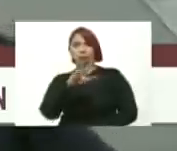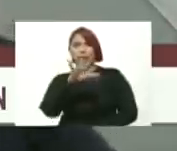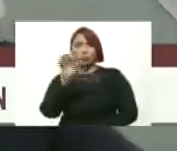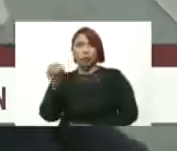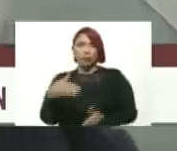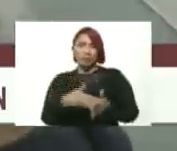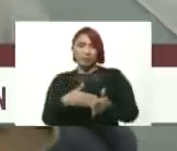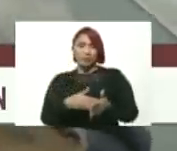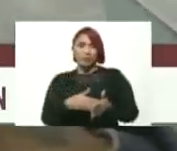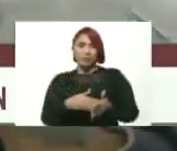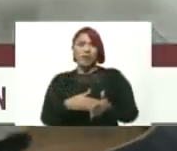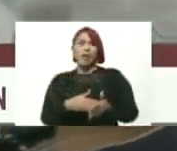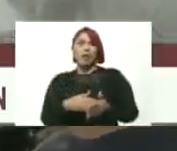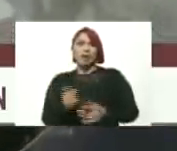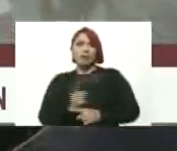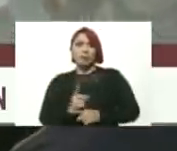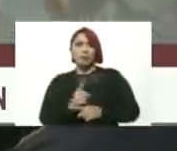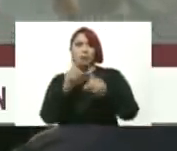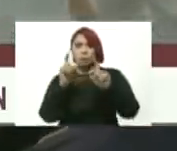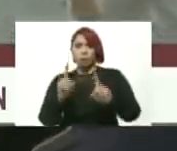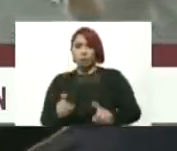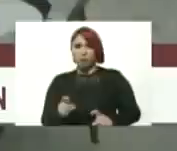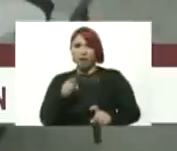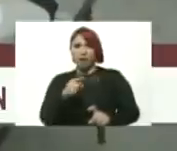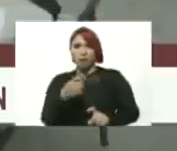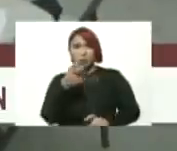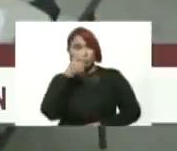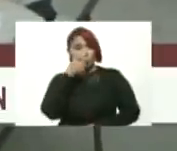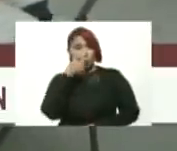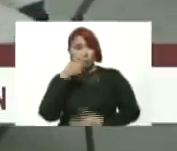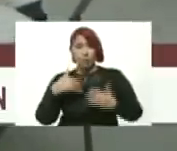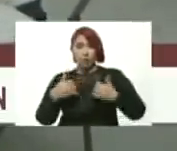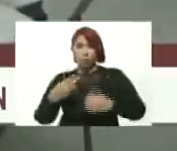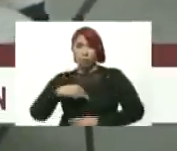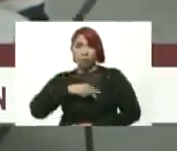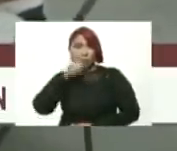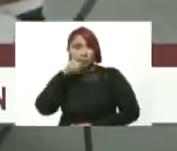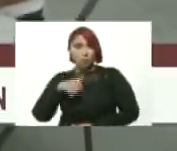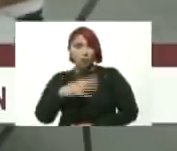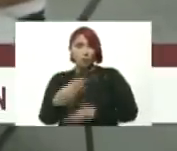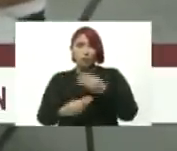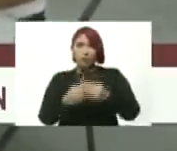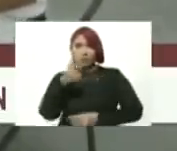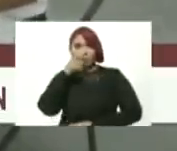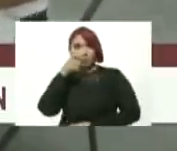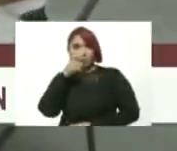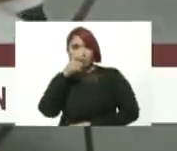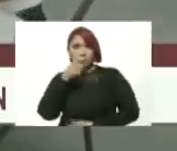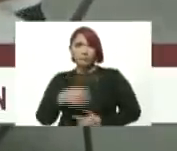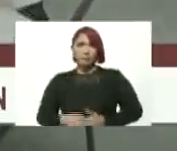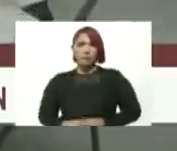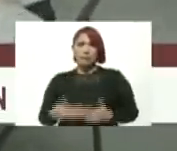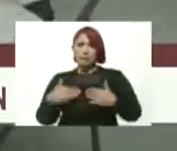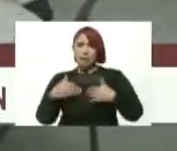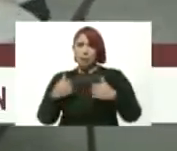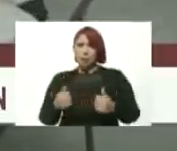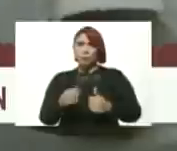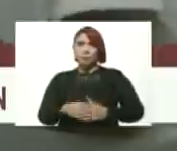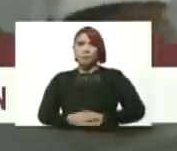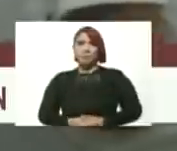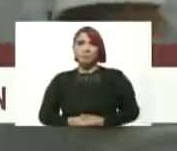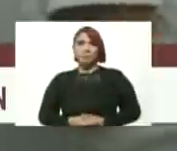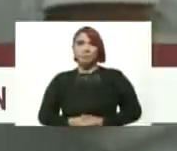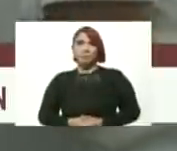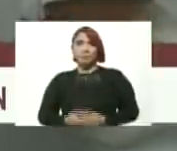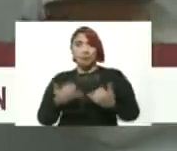pdr esto ha sido vigilando la salud de nuestro pueblo haciendo vigilancia epidemiológica de la pandemia y ahora